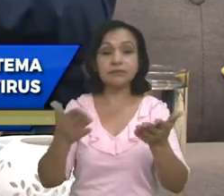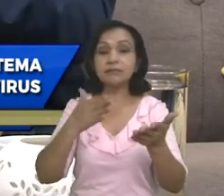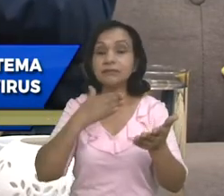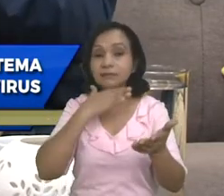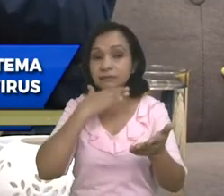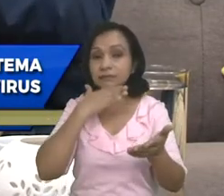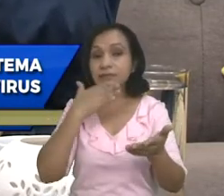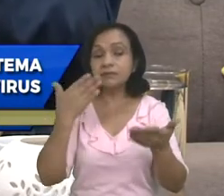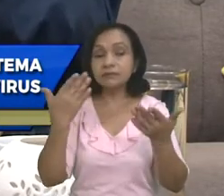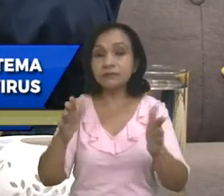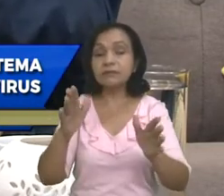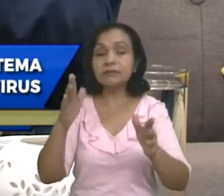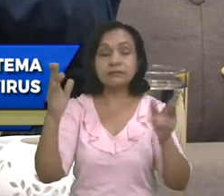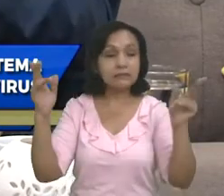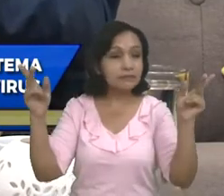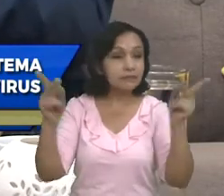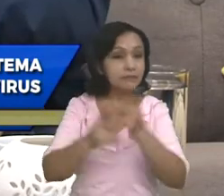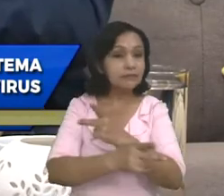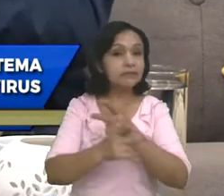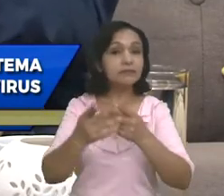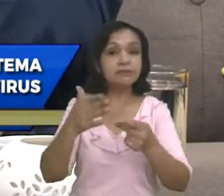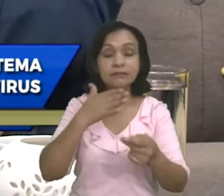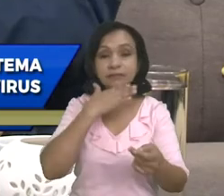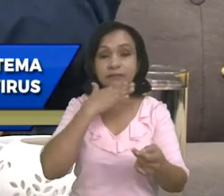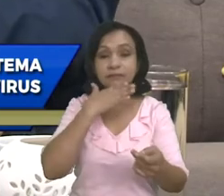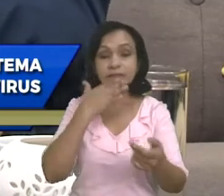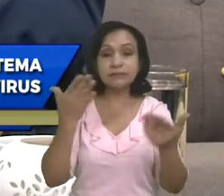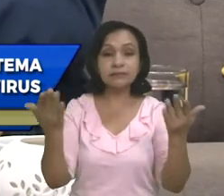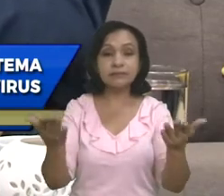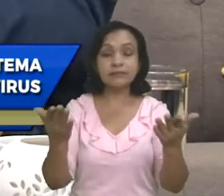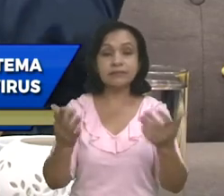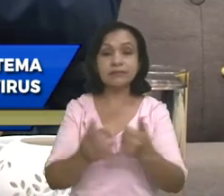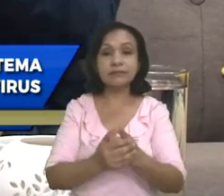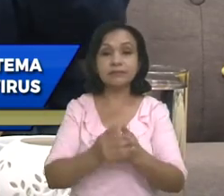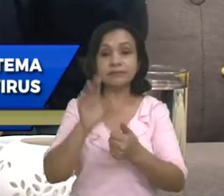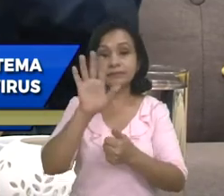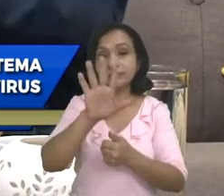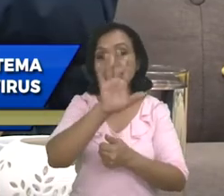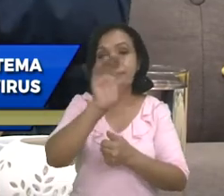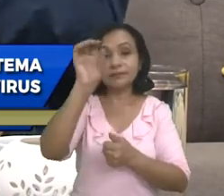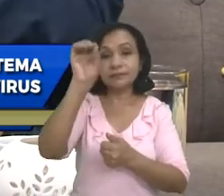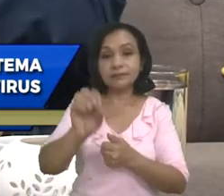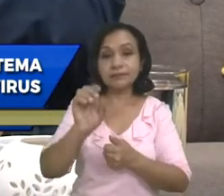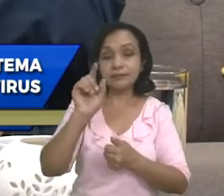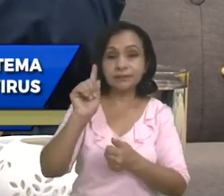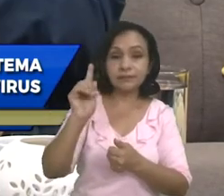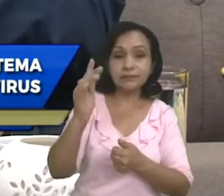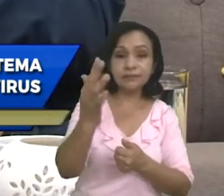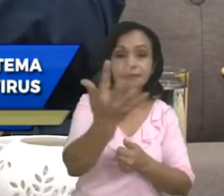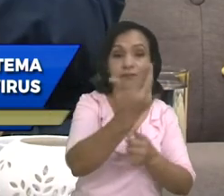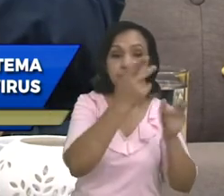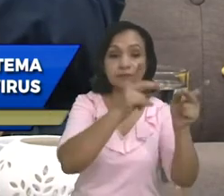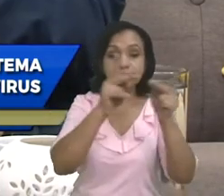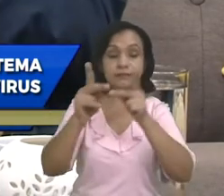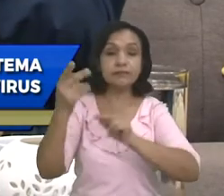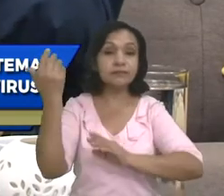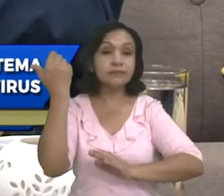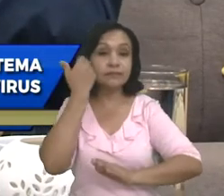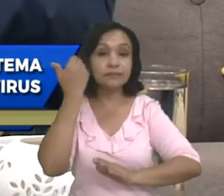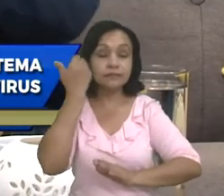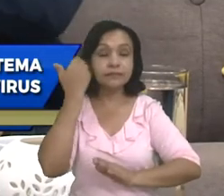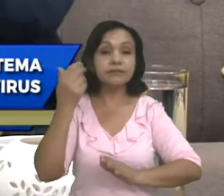muy grave o crítico que el 5 por ciento de todos los que les da esta enfermedad